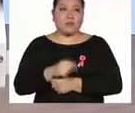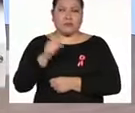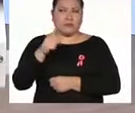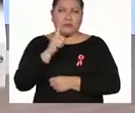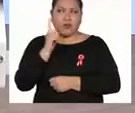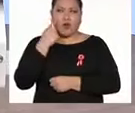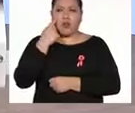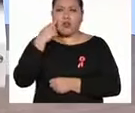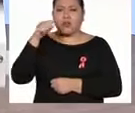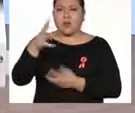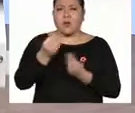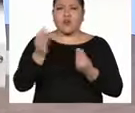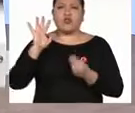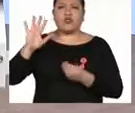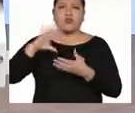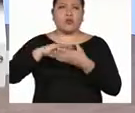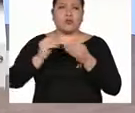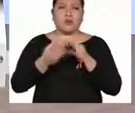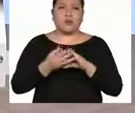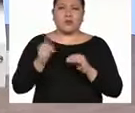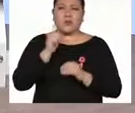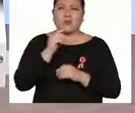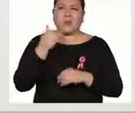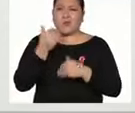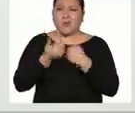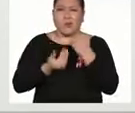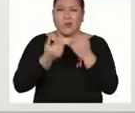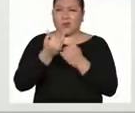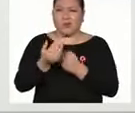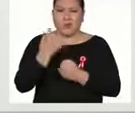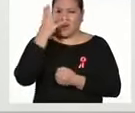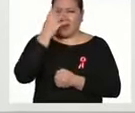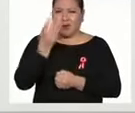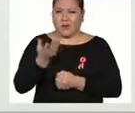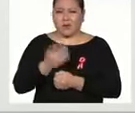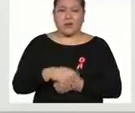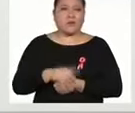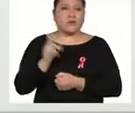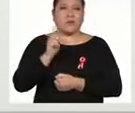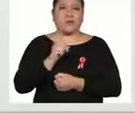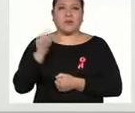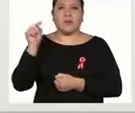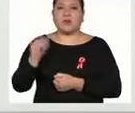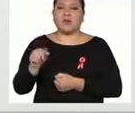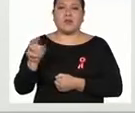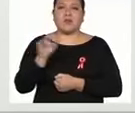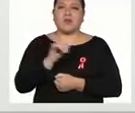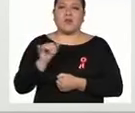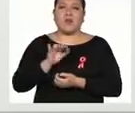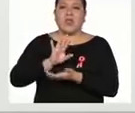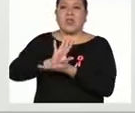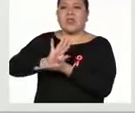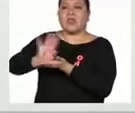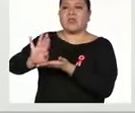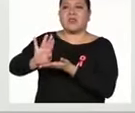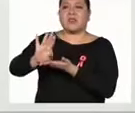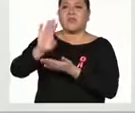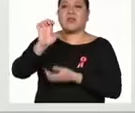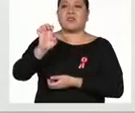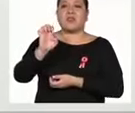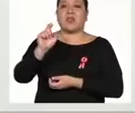la conocía. No fue un proceso muy agradable, ¿no? Podemos decir que es un típico caso de